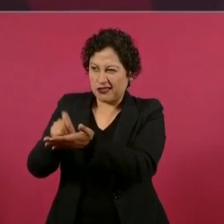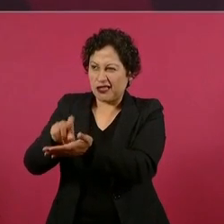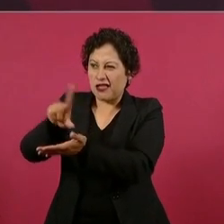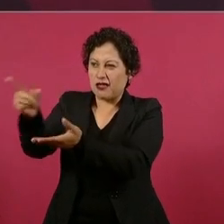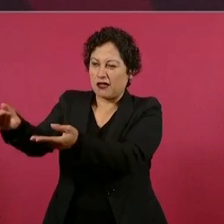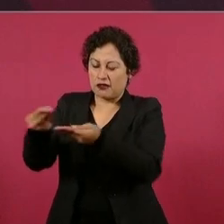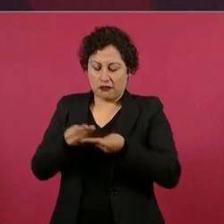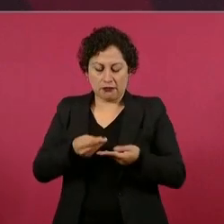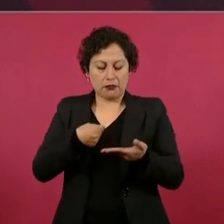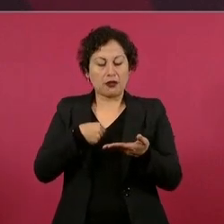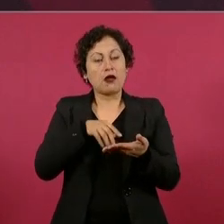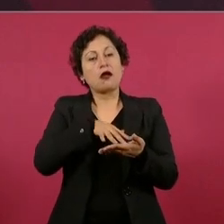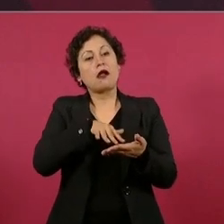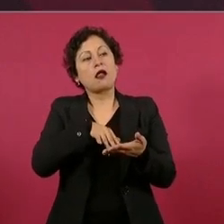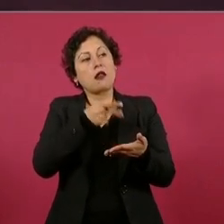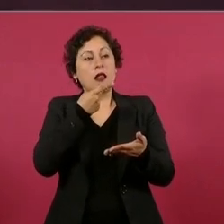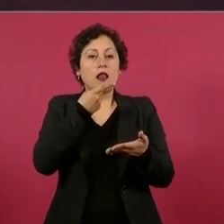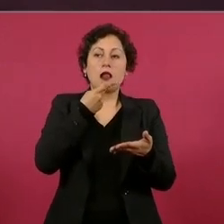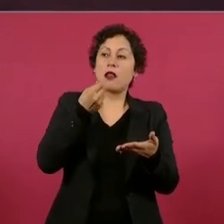que los hagan ellos.